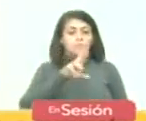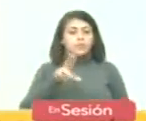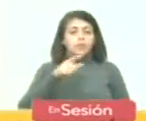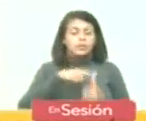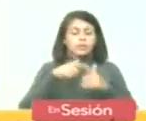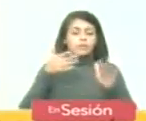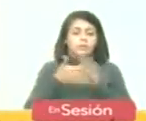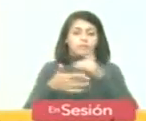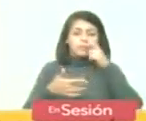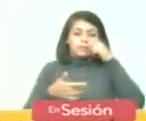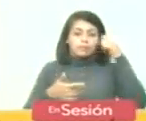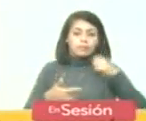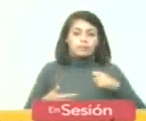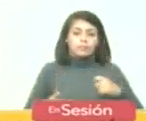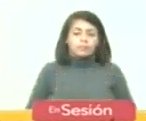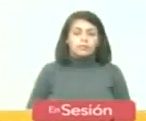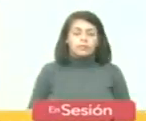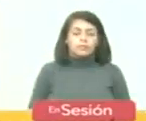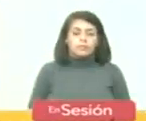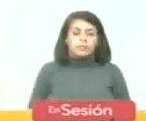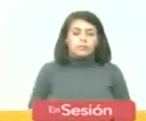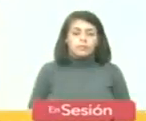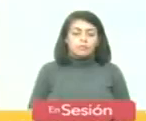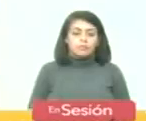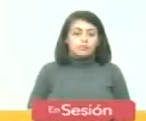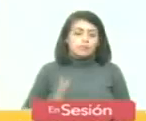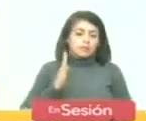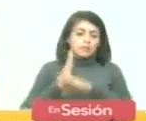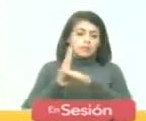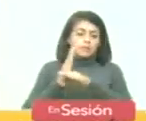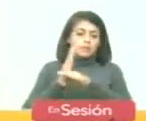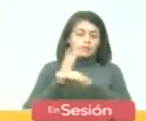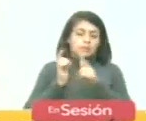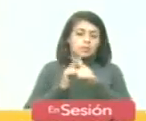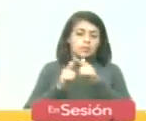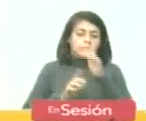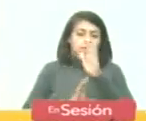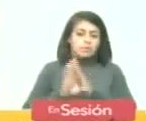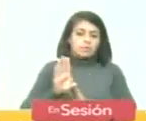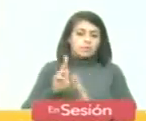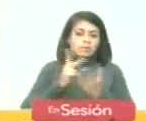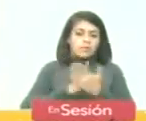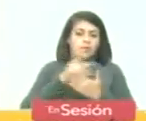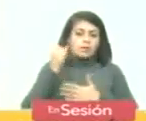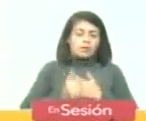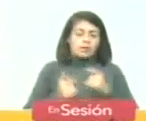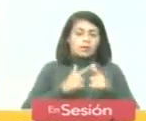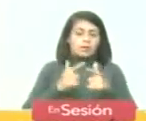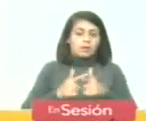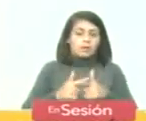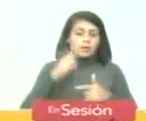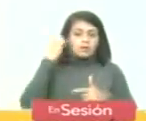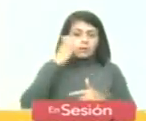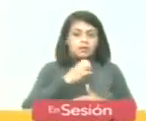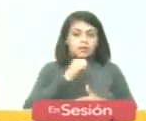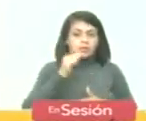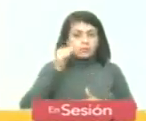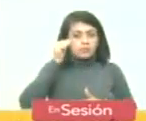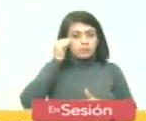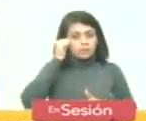Ucrania para frenar el desarrollo del proyecto euroasiático de